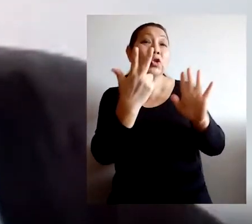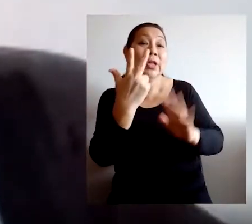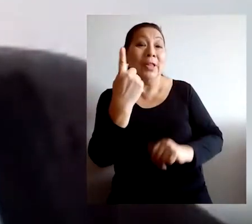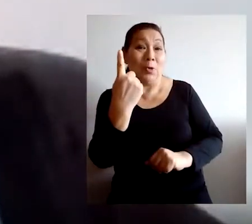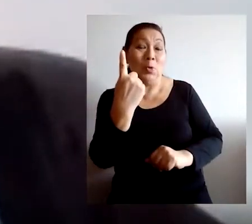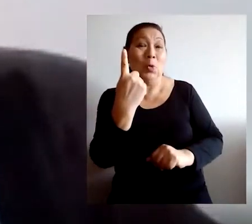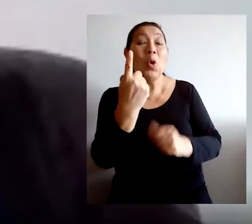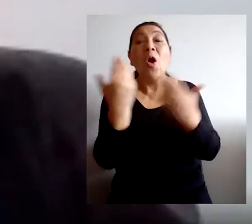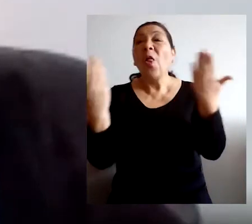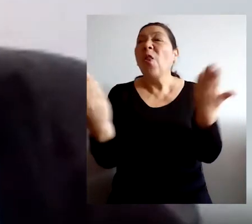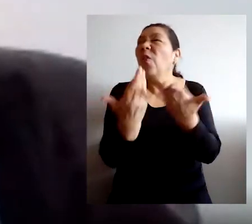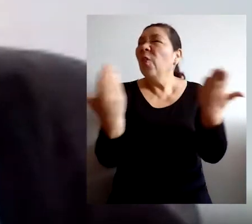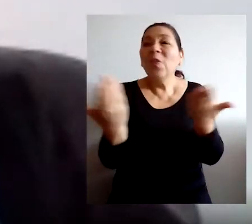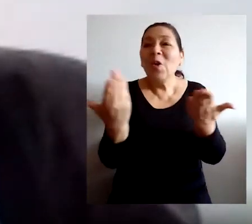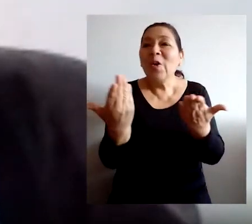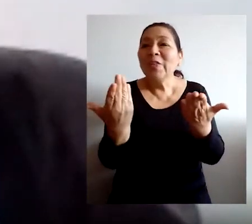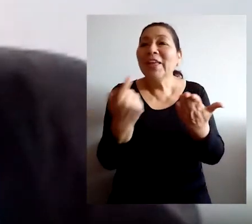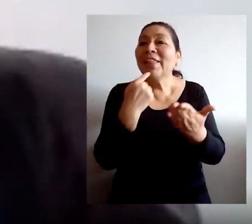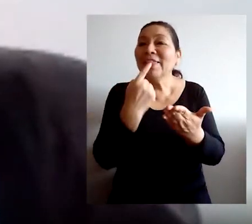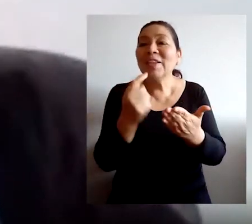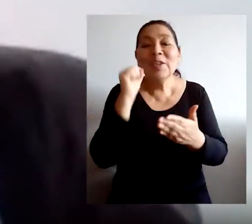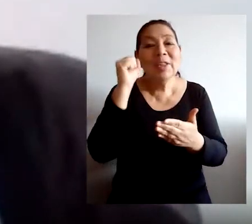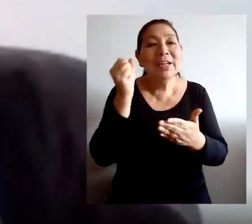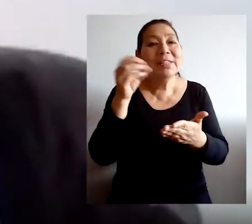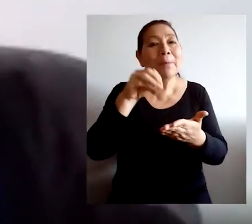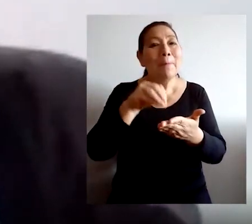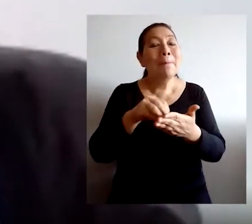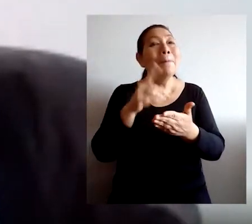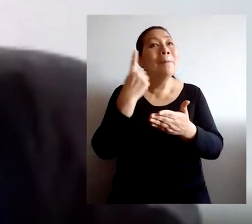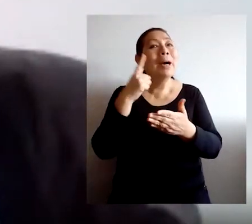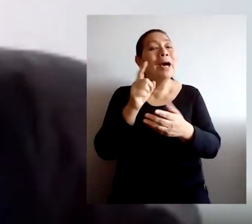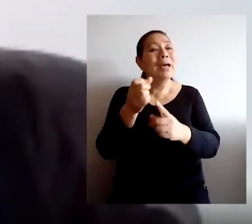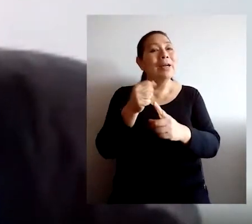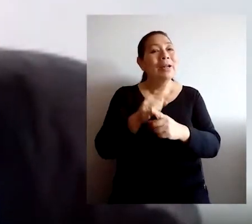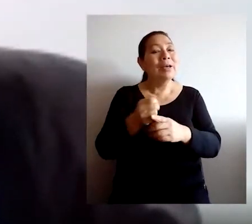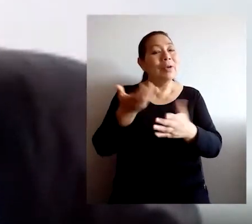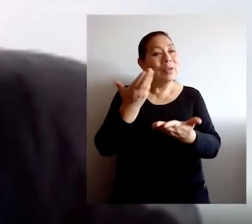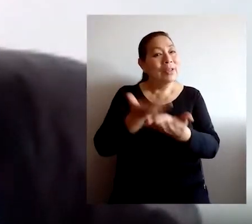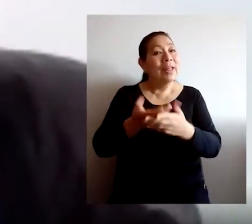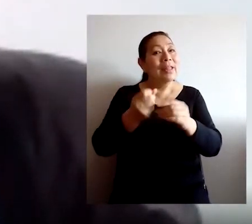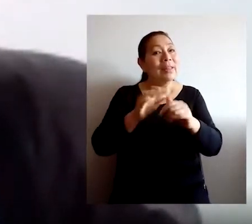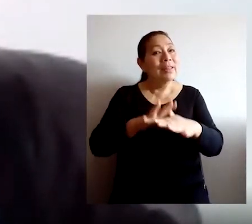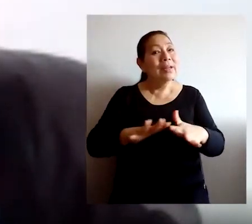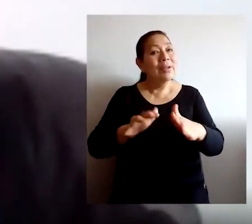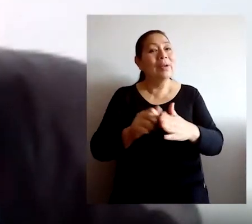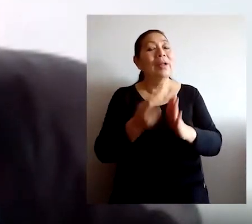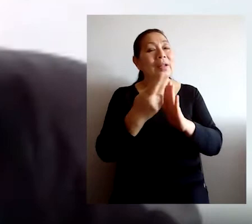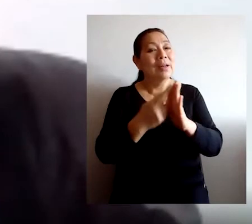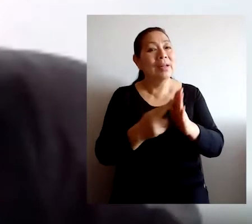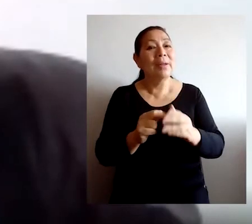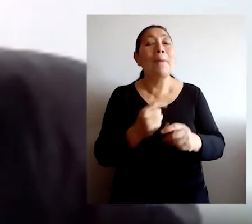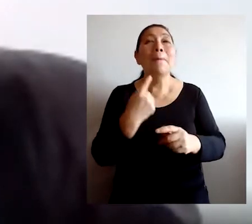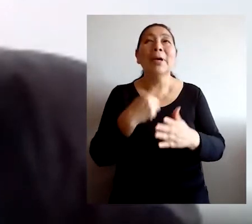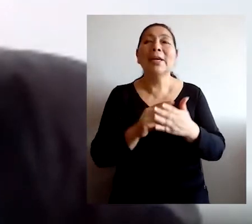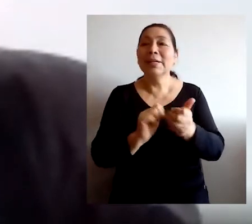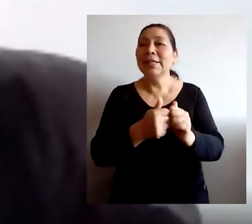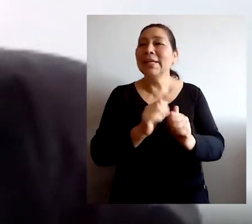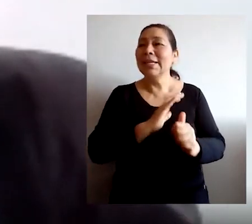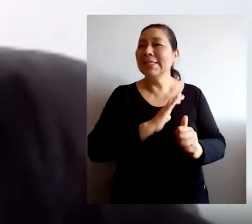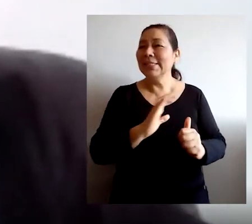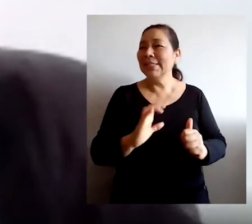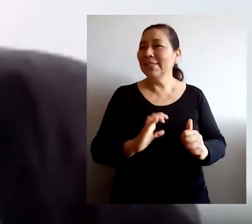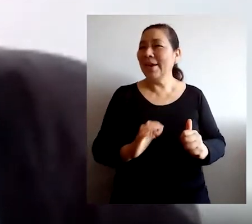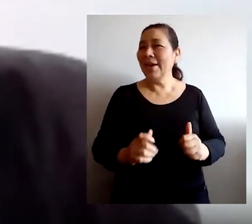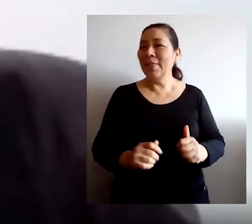donde efectivamente le declara el derecho expectativicio para la adjudicación de terrenos con fines de reforma agraria que revirtió el